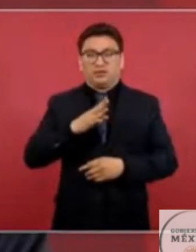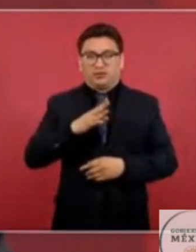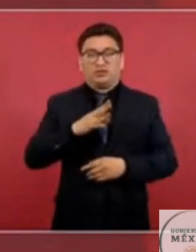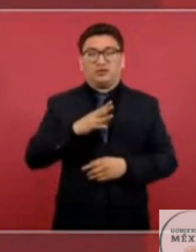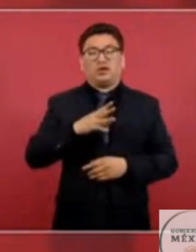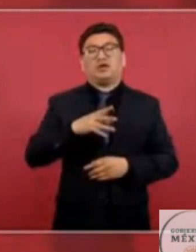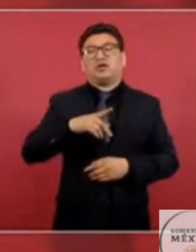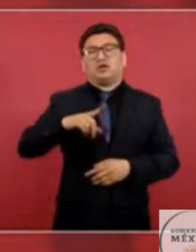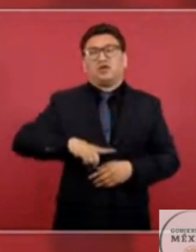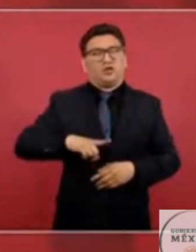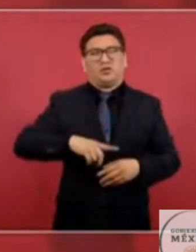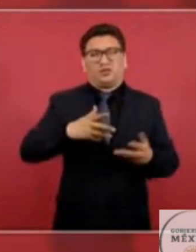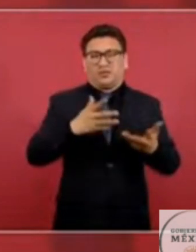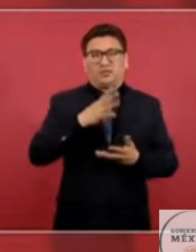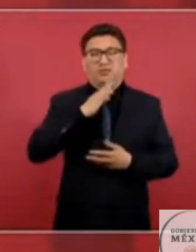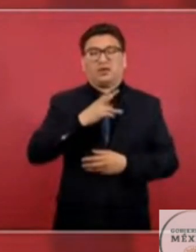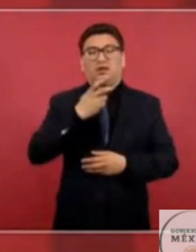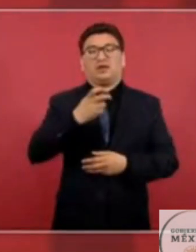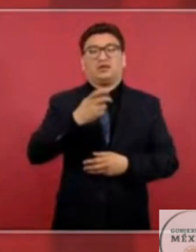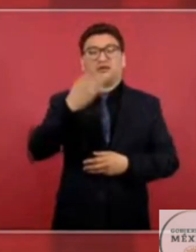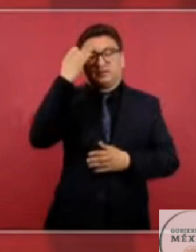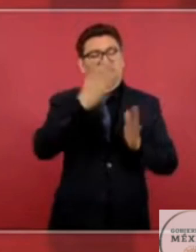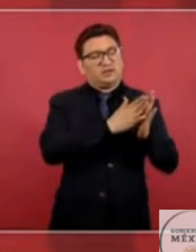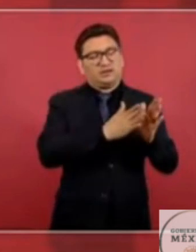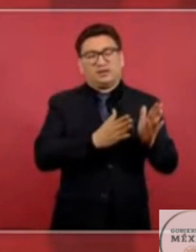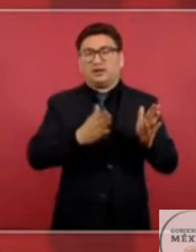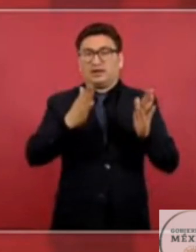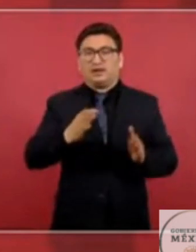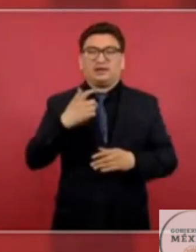crímenes de Estado, durante el periodo neoliberal.